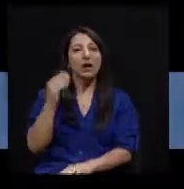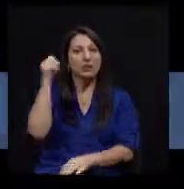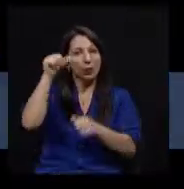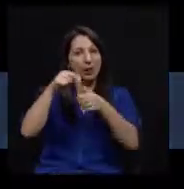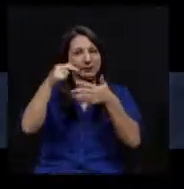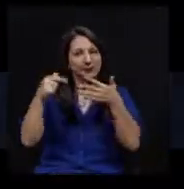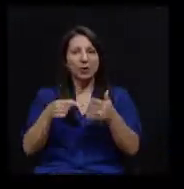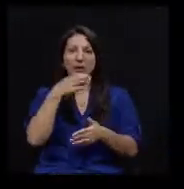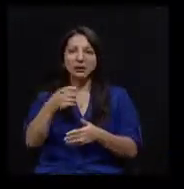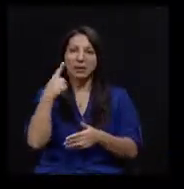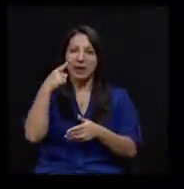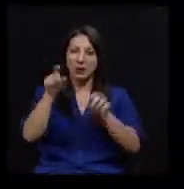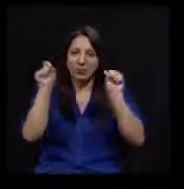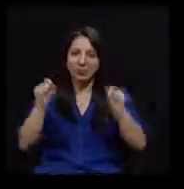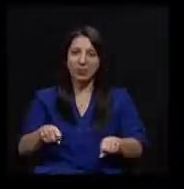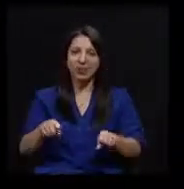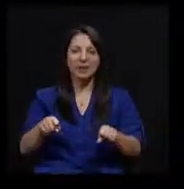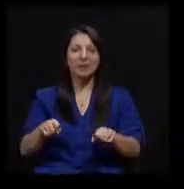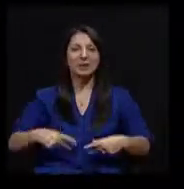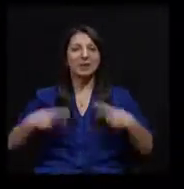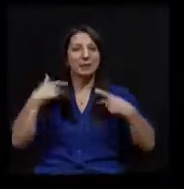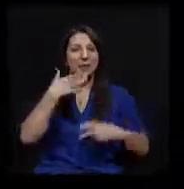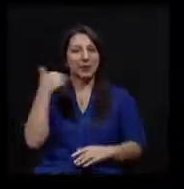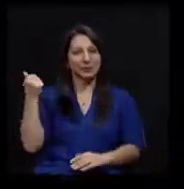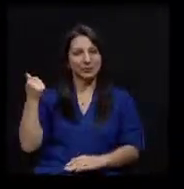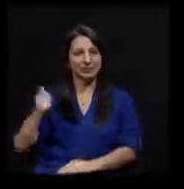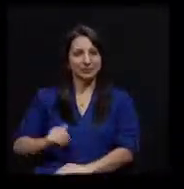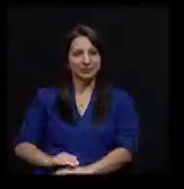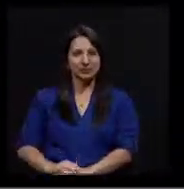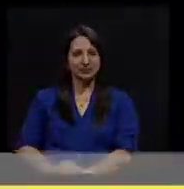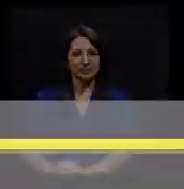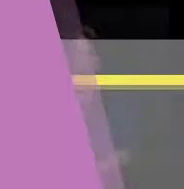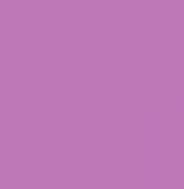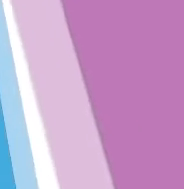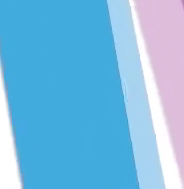estas recomendaciones para que podamos vivir mejor.